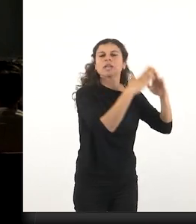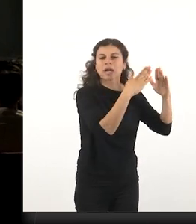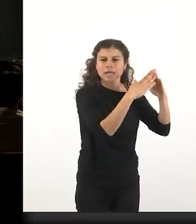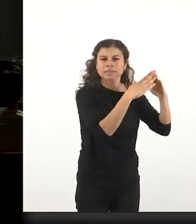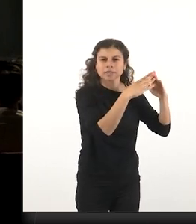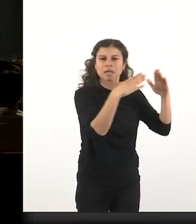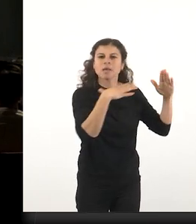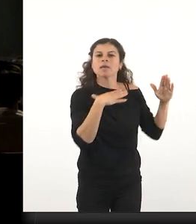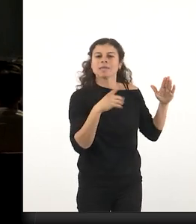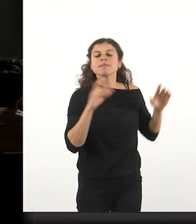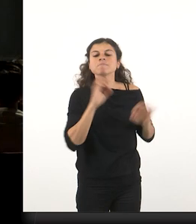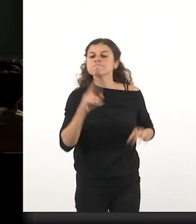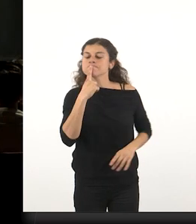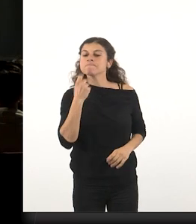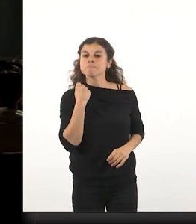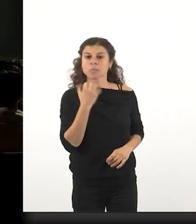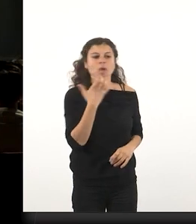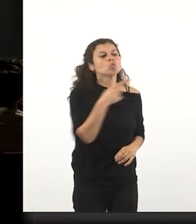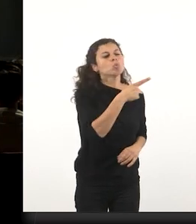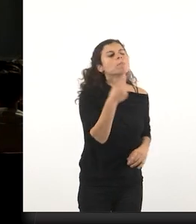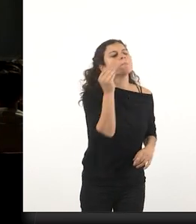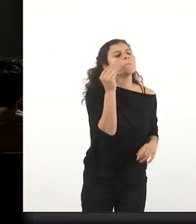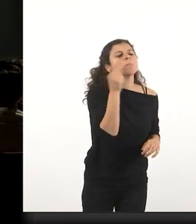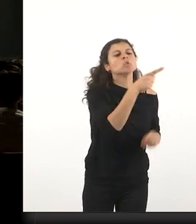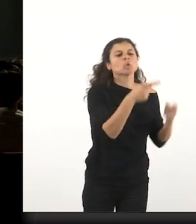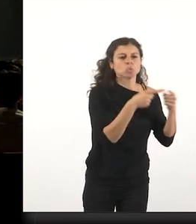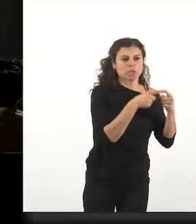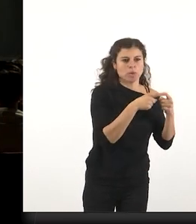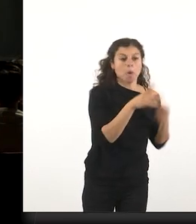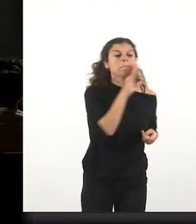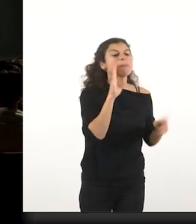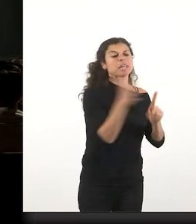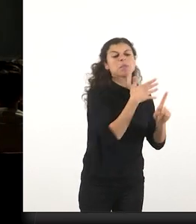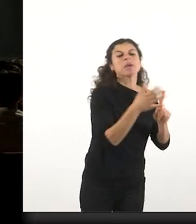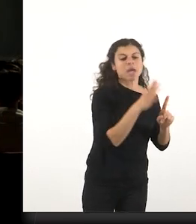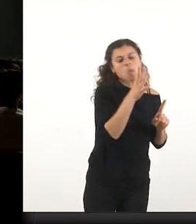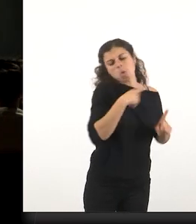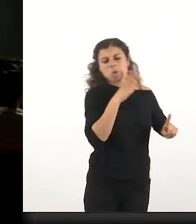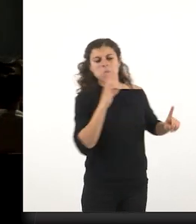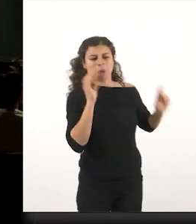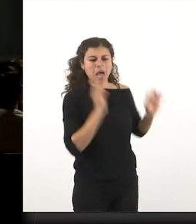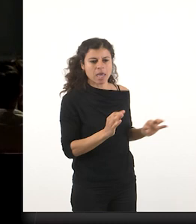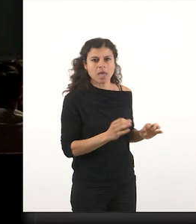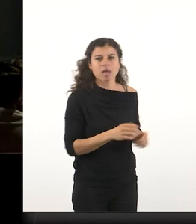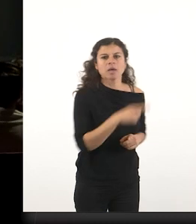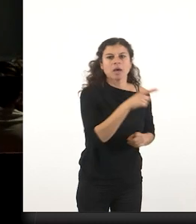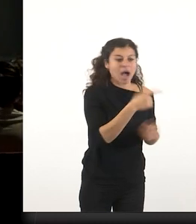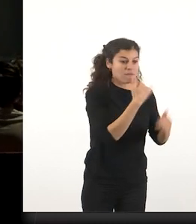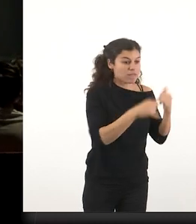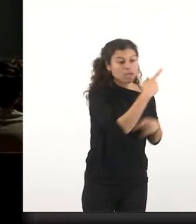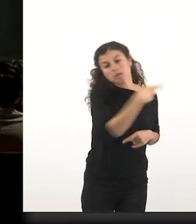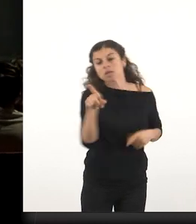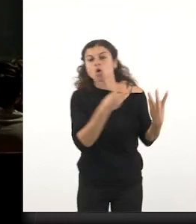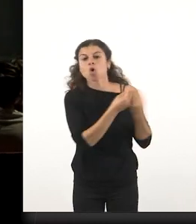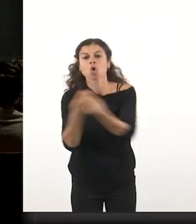Y dar un beso a tu tío, que es tu tío, y te deja de inventar cosas de tu primo y tu madre te pega porque es tu madre, para que te vaya al reino de un tío que lo acabas de conocer y encima la culpa de